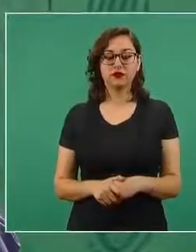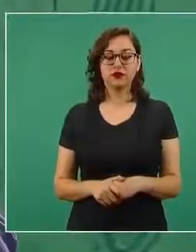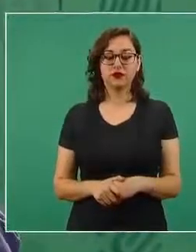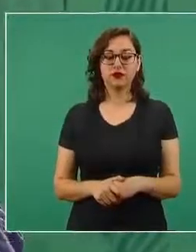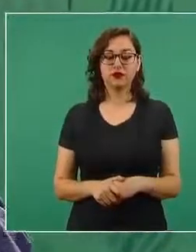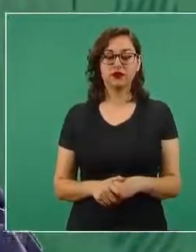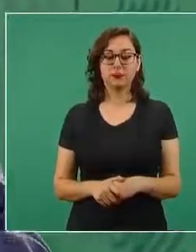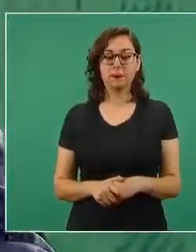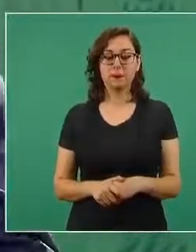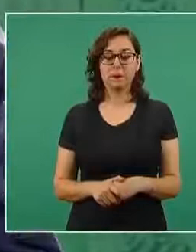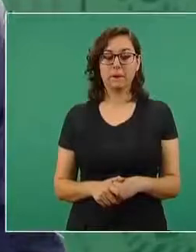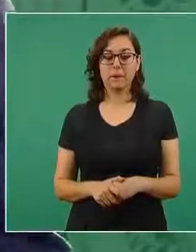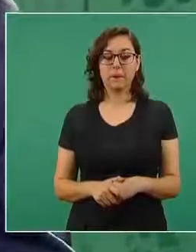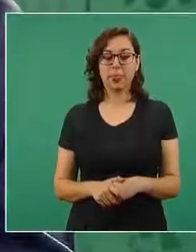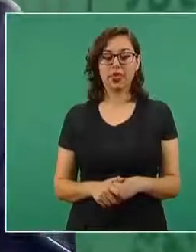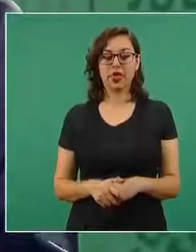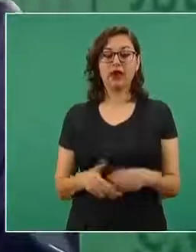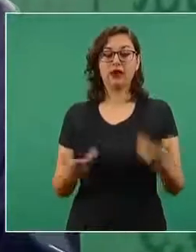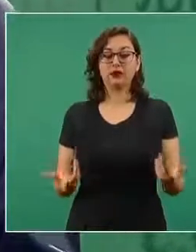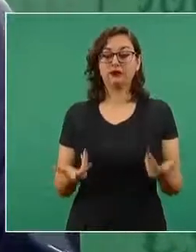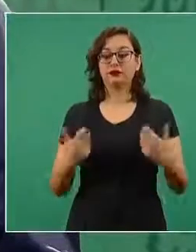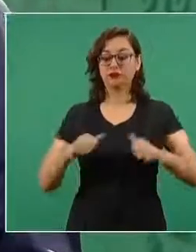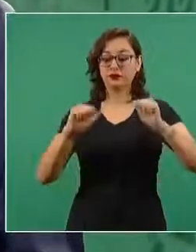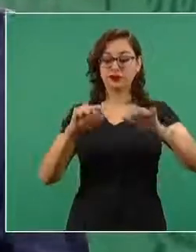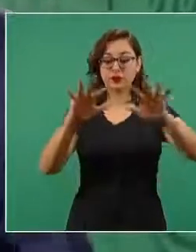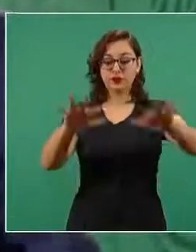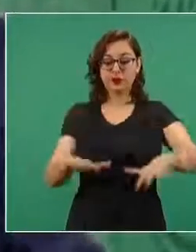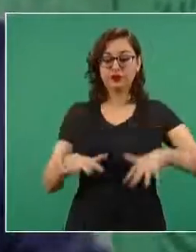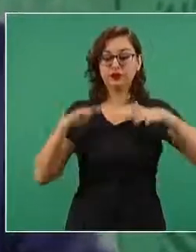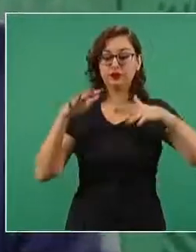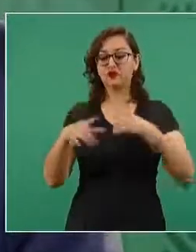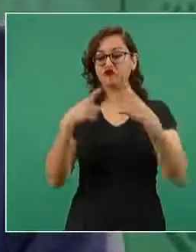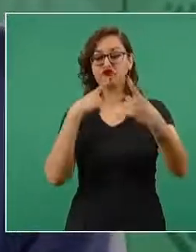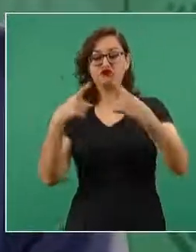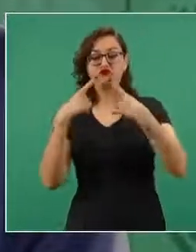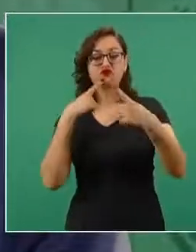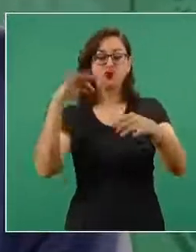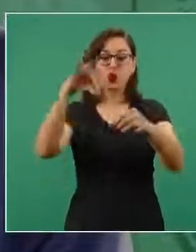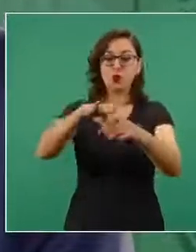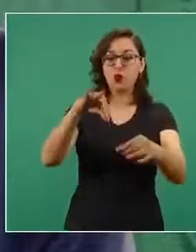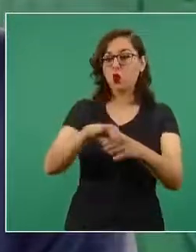formal se decidiera quemar las boletas,